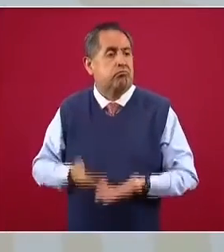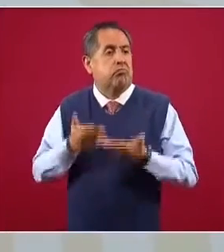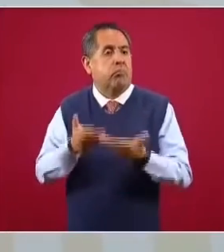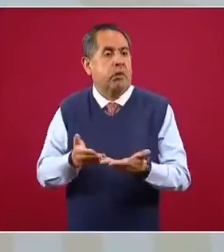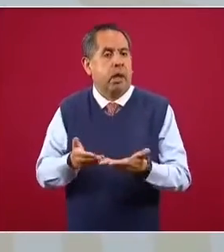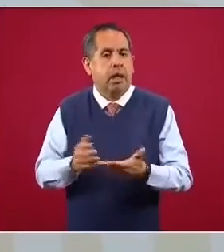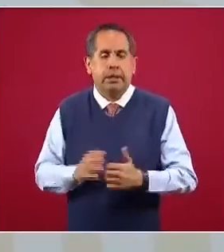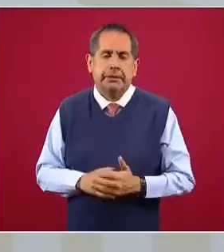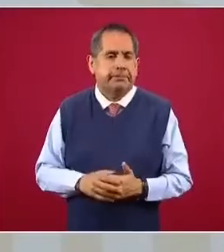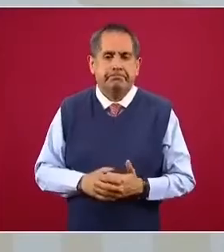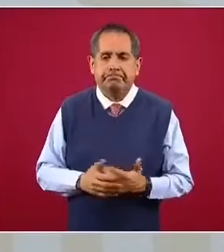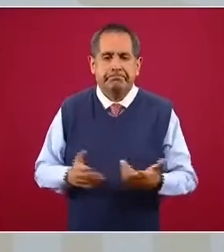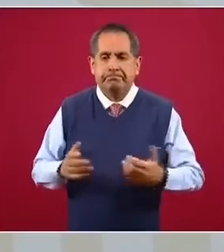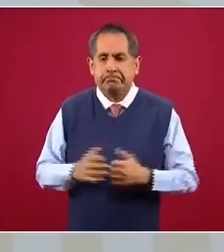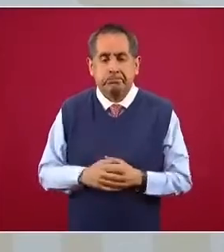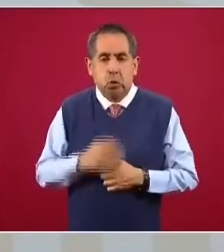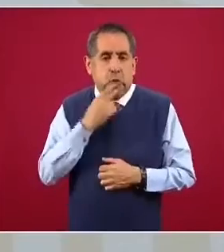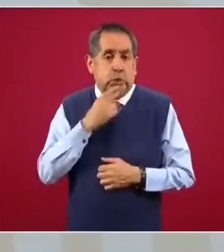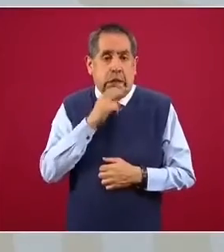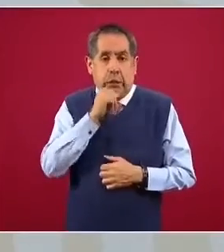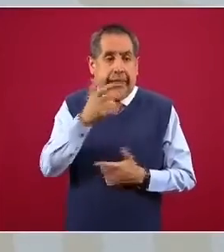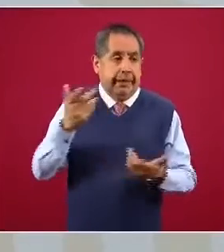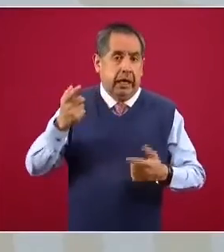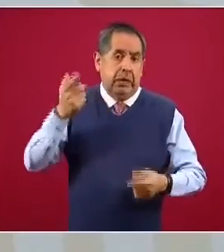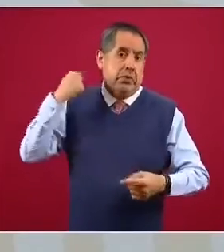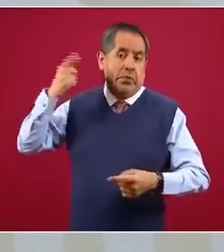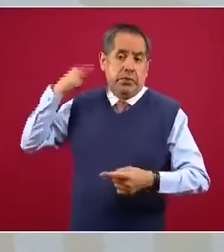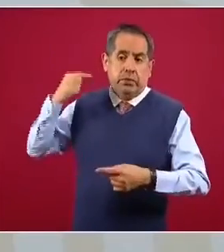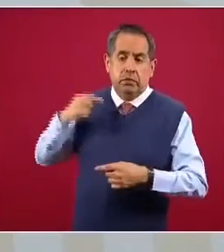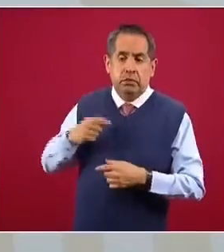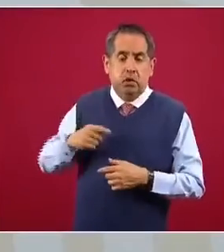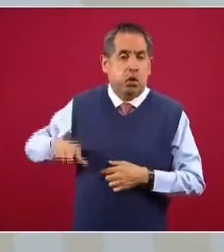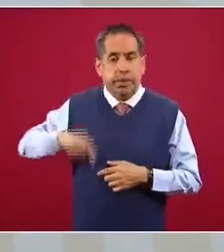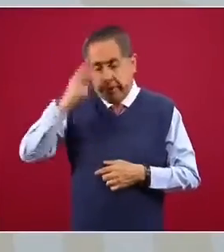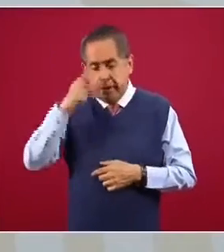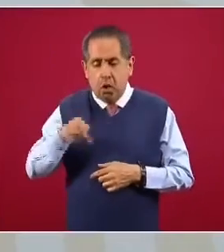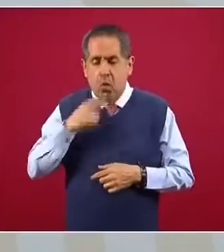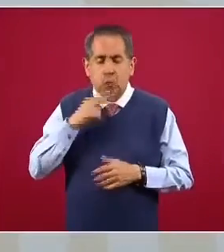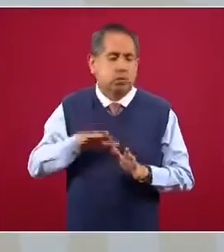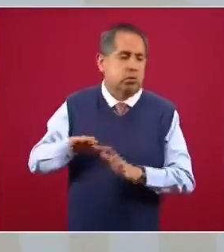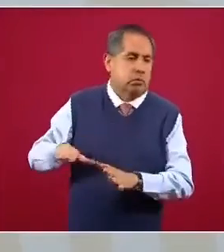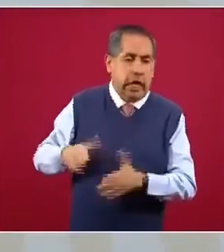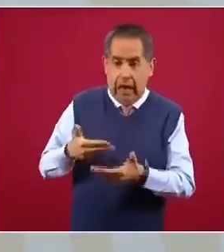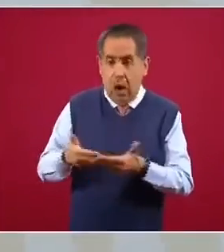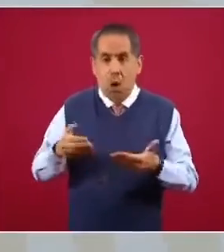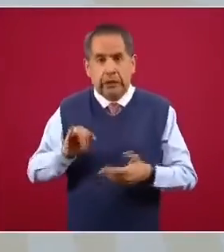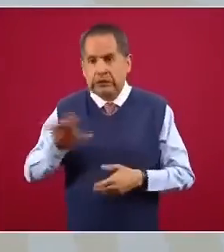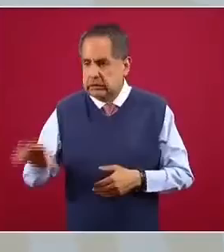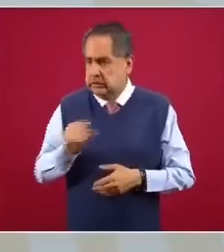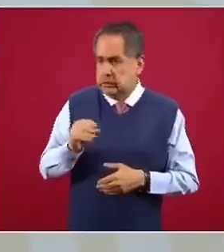consideradas en uso para el Gobierno de México. Hoy sí lo son,